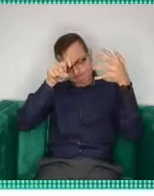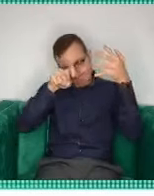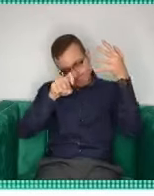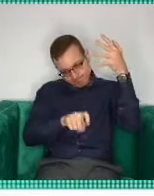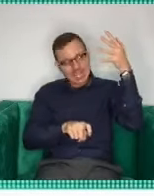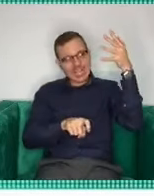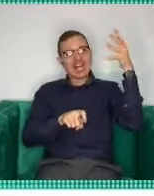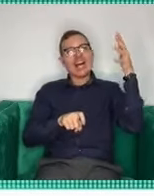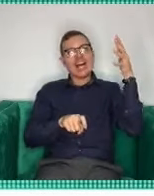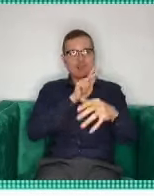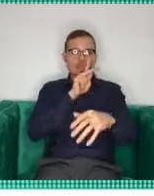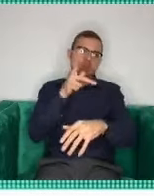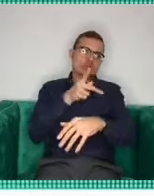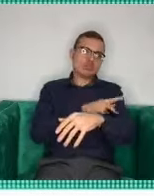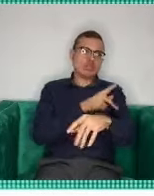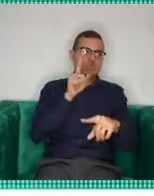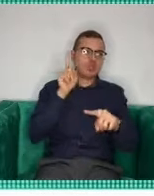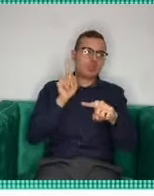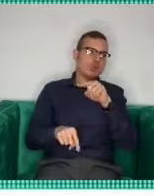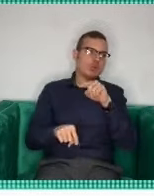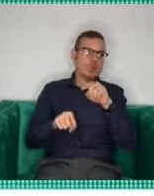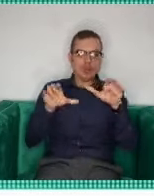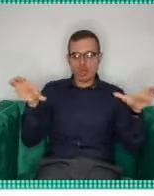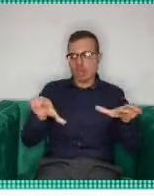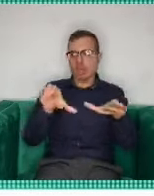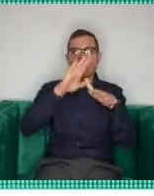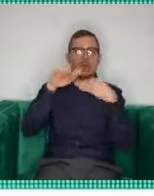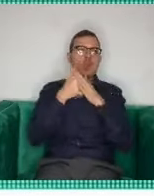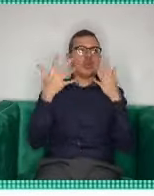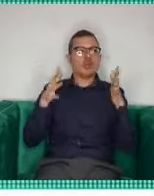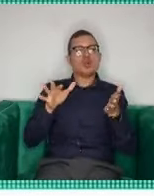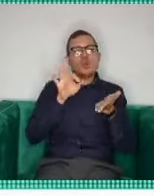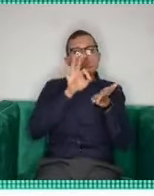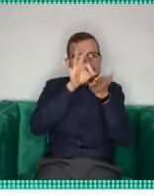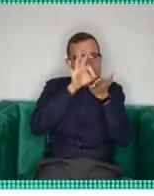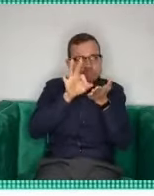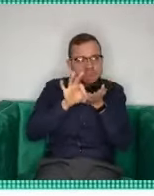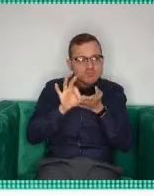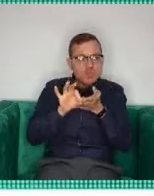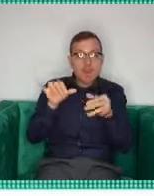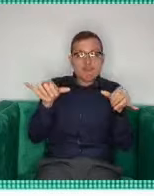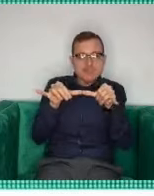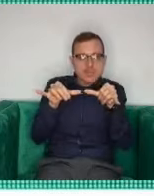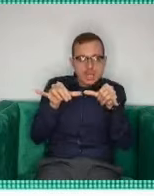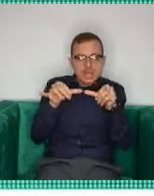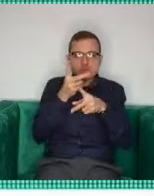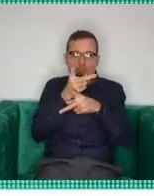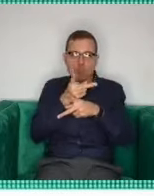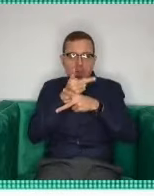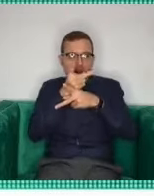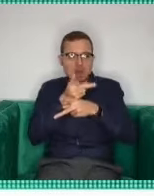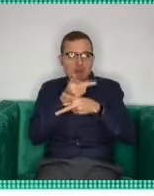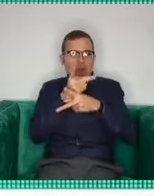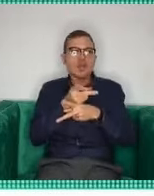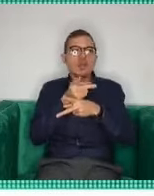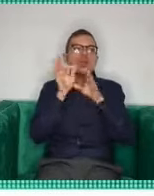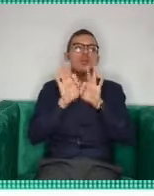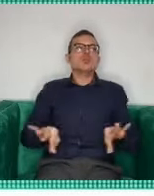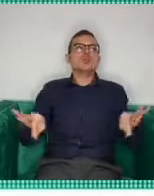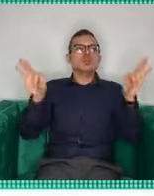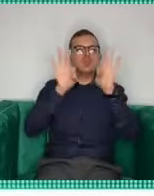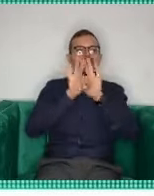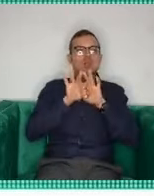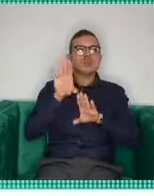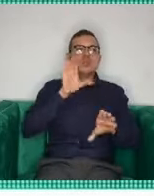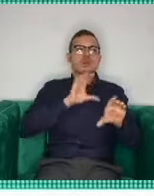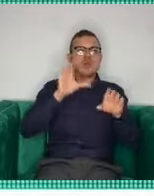sin calcular. Nosotros debemos calcular estas proteínas, y el valor biológico de la calidad de esa proteína es